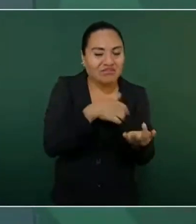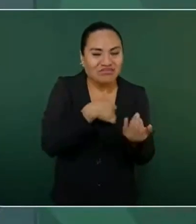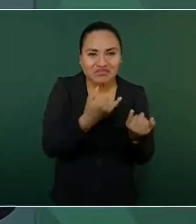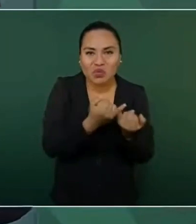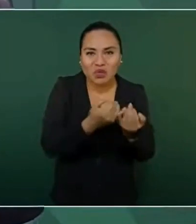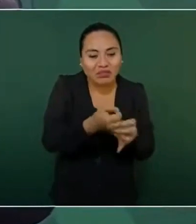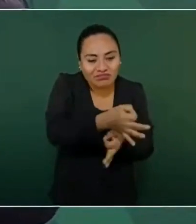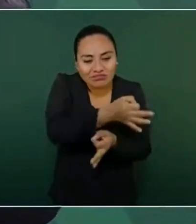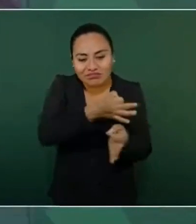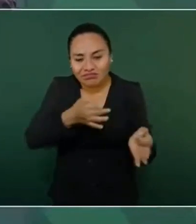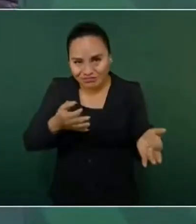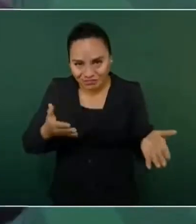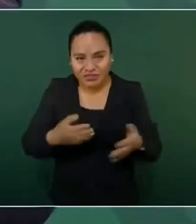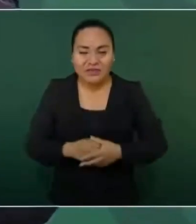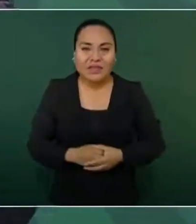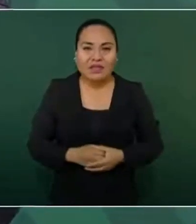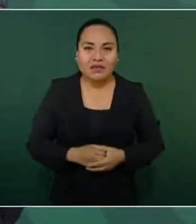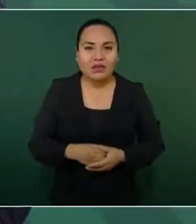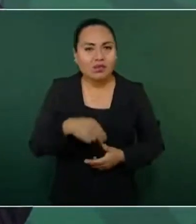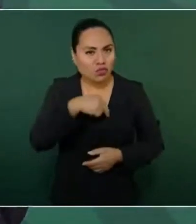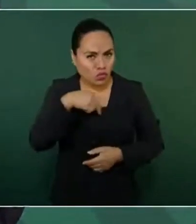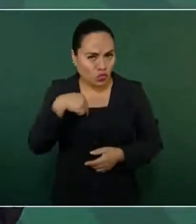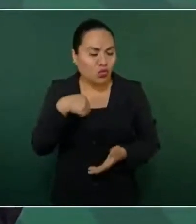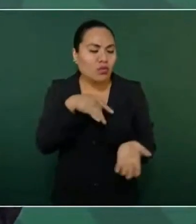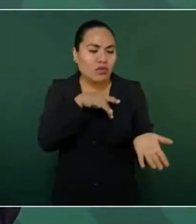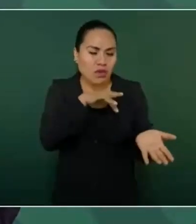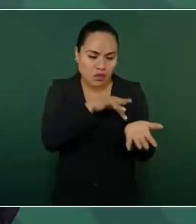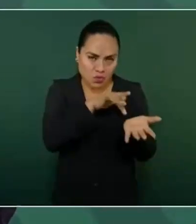subsidio, pero nosotros tenemos